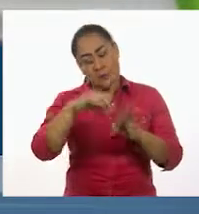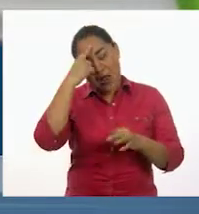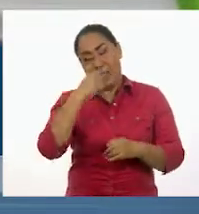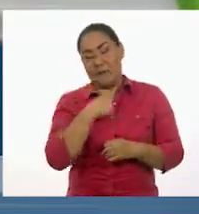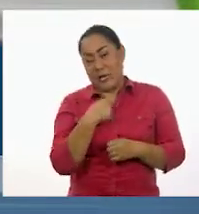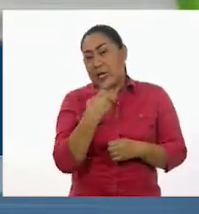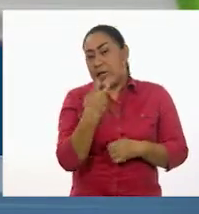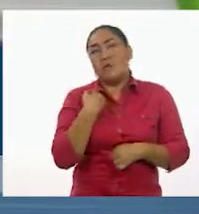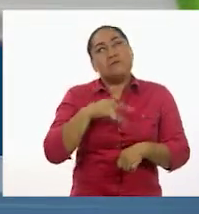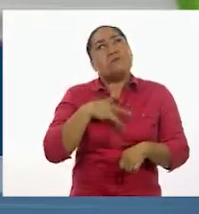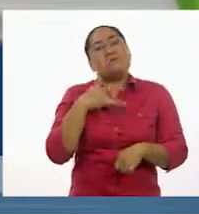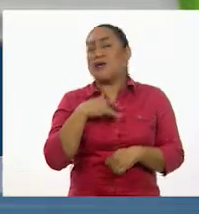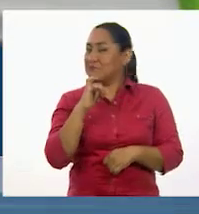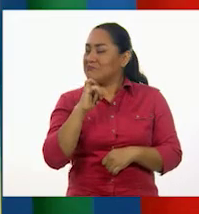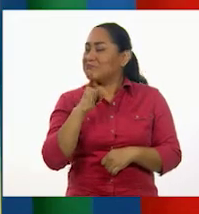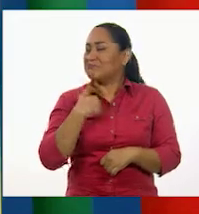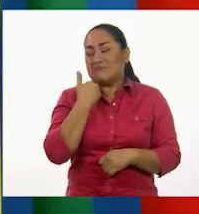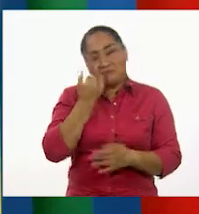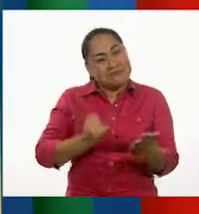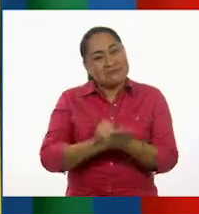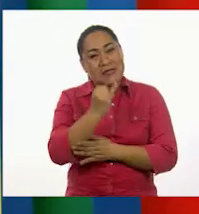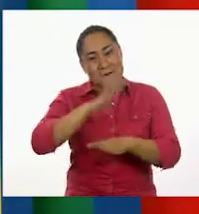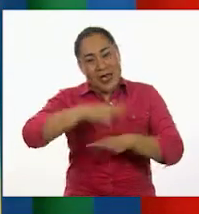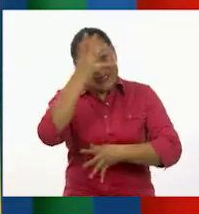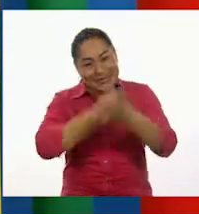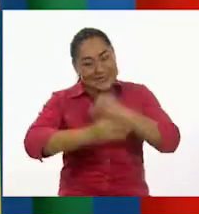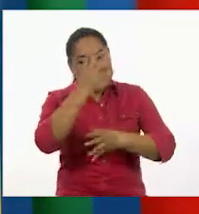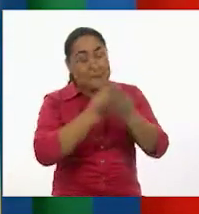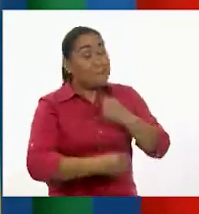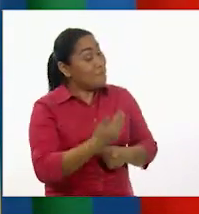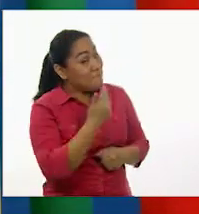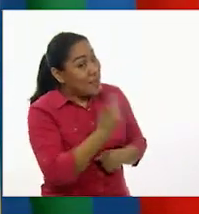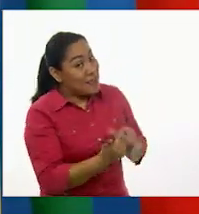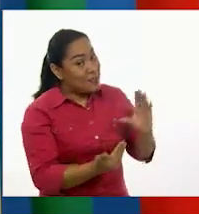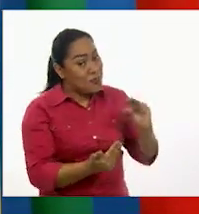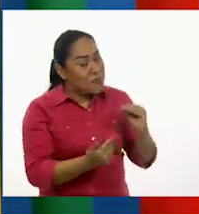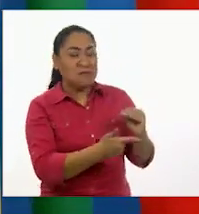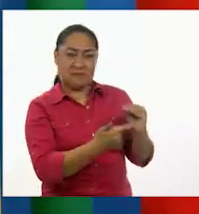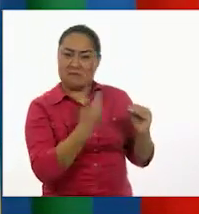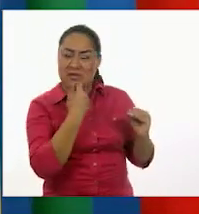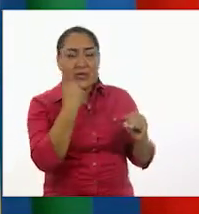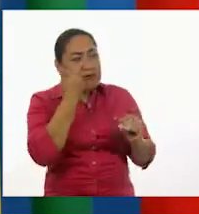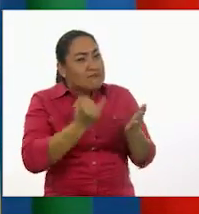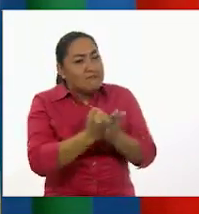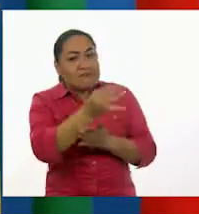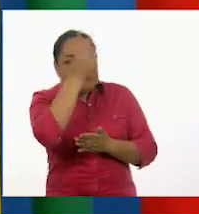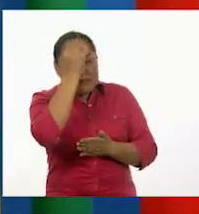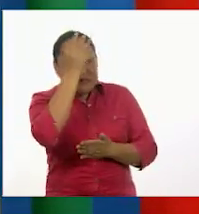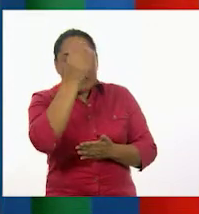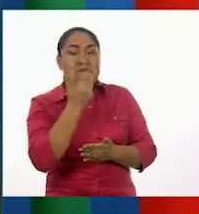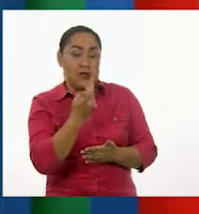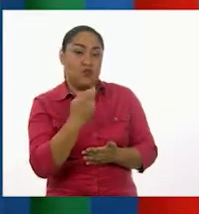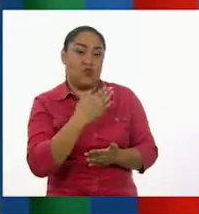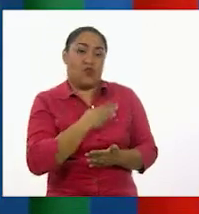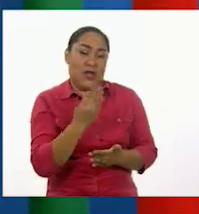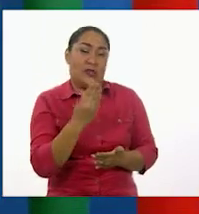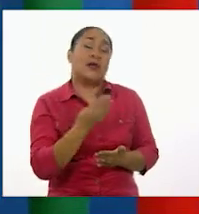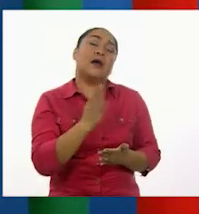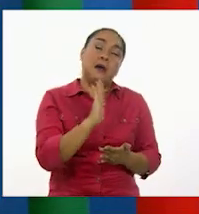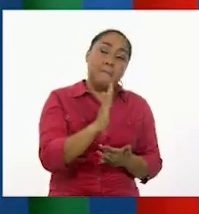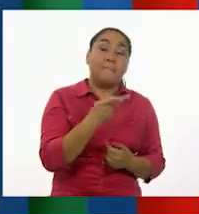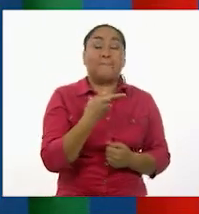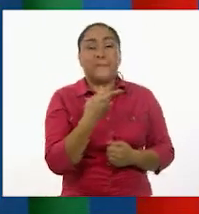eso estoy muy comprometido. Excelente, Thor. Me gusta mucho tu compromiso. Y bueno, es muy satisfactorio, solo